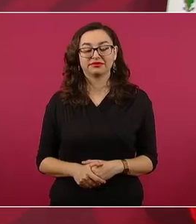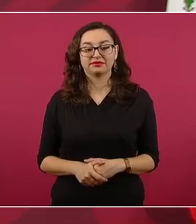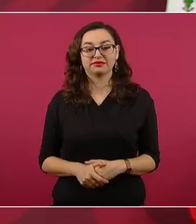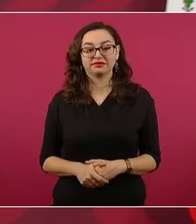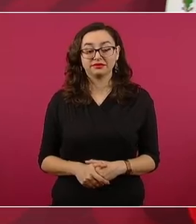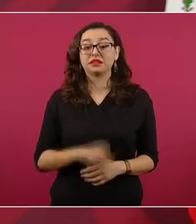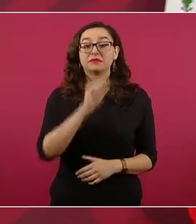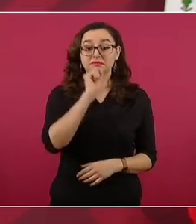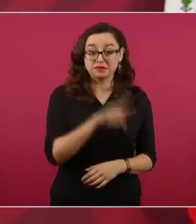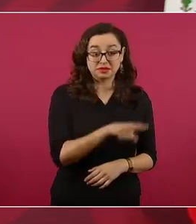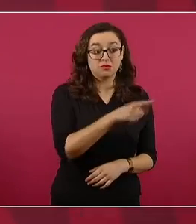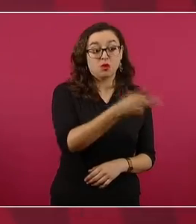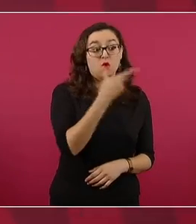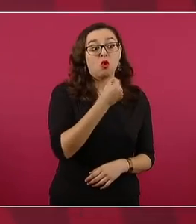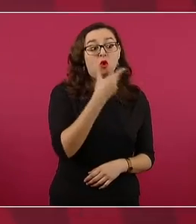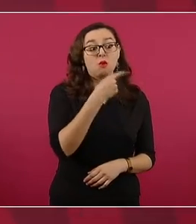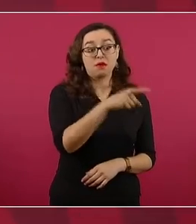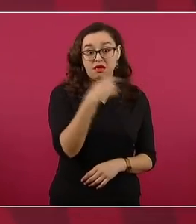Así.